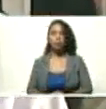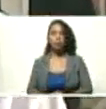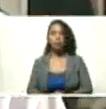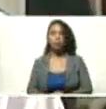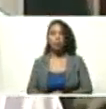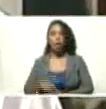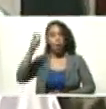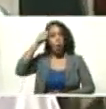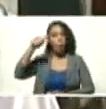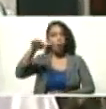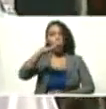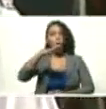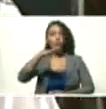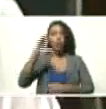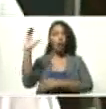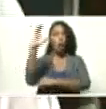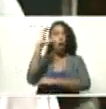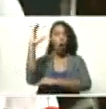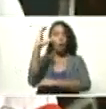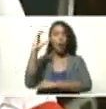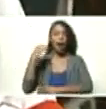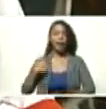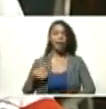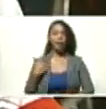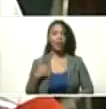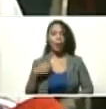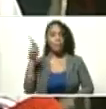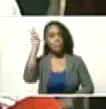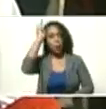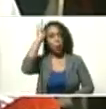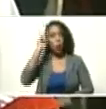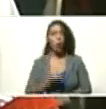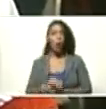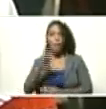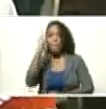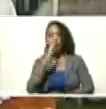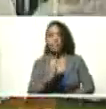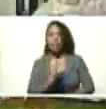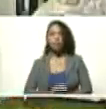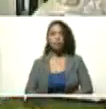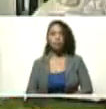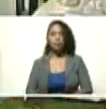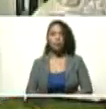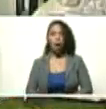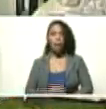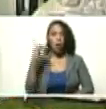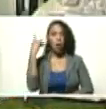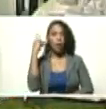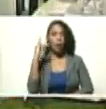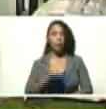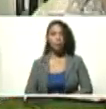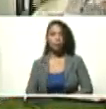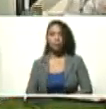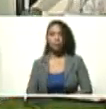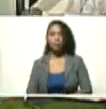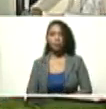con los pueblos de Colombia, Argentina, Perú, Brasil, Bolivia,